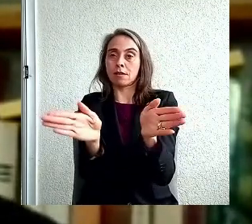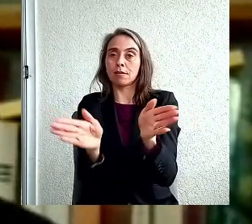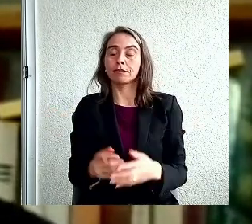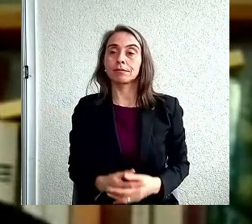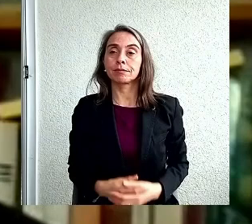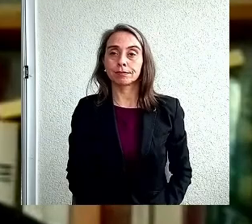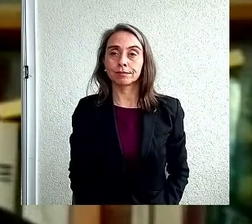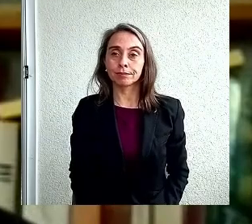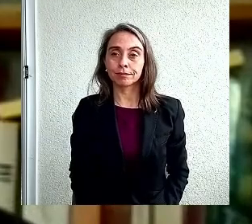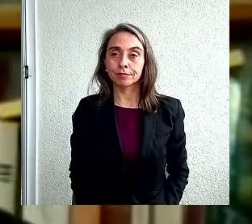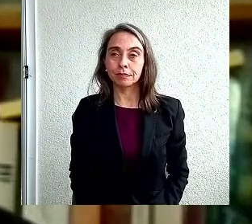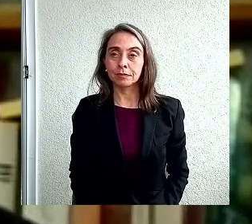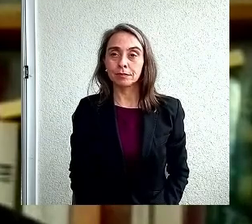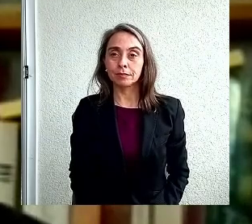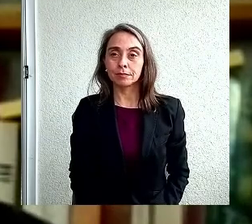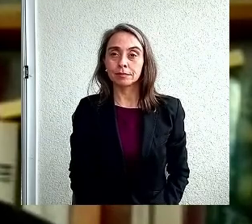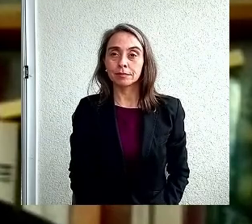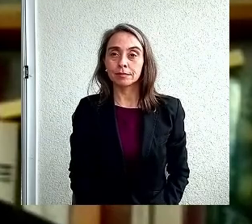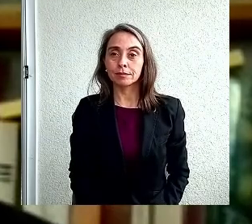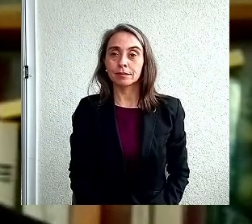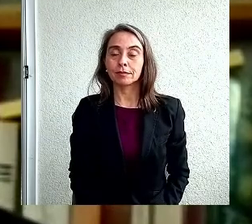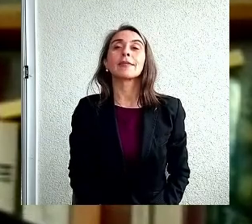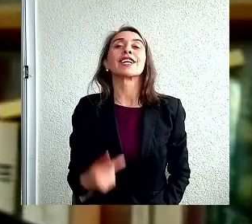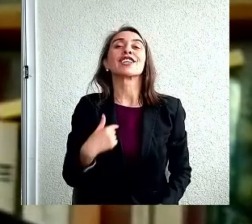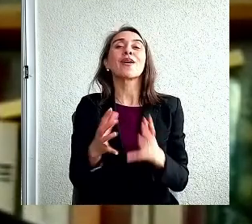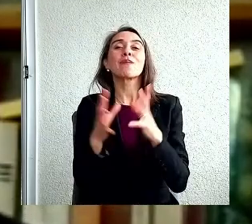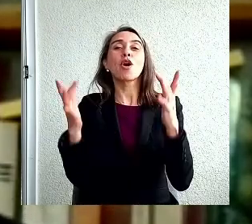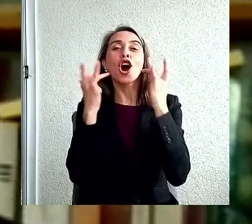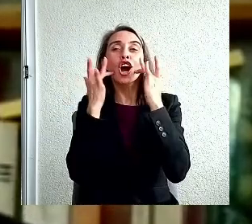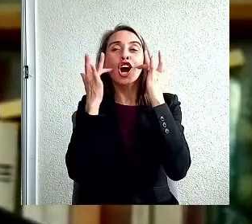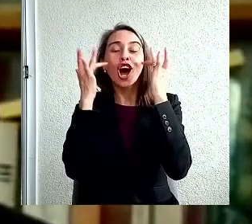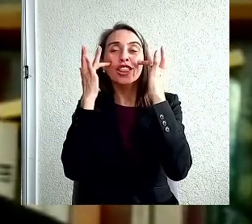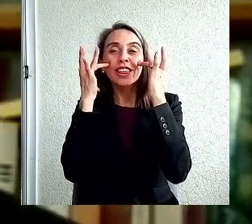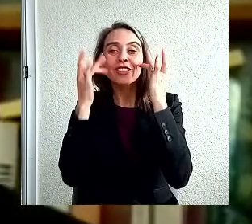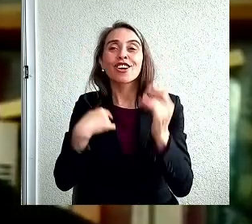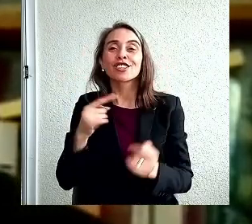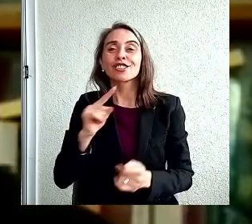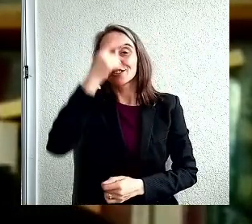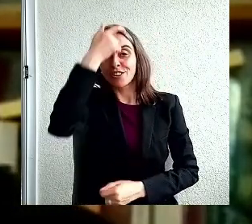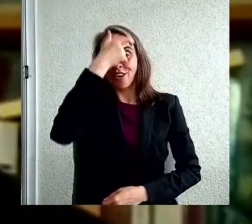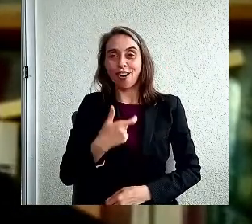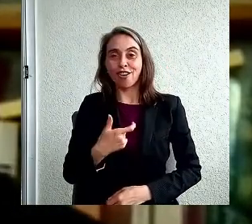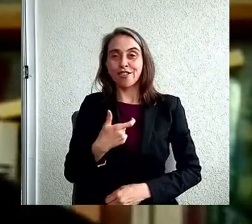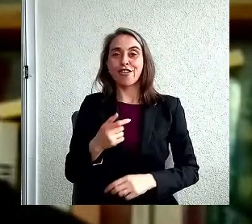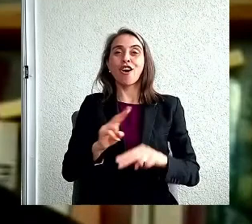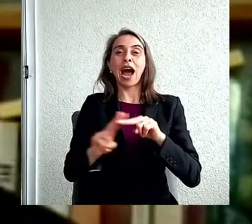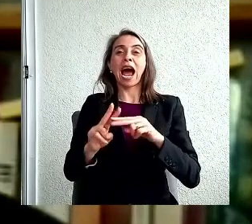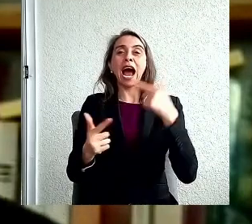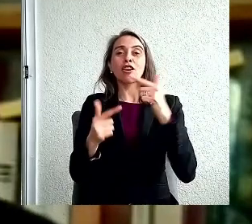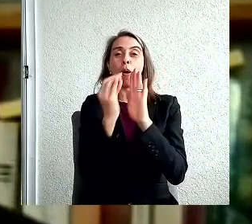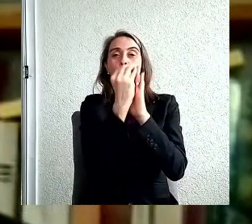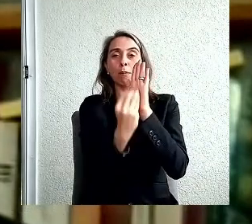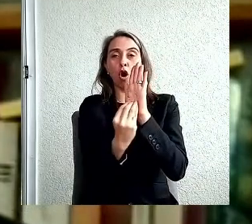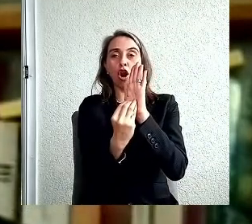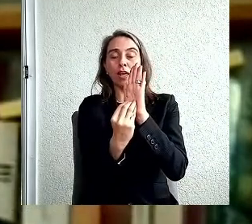muy contento de no estar haciendo políticas porque son decisiones muy difíciles que tomar.